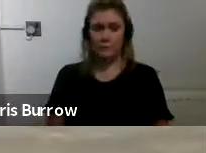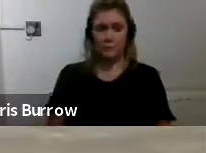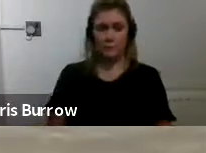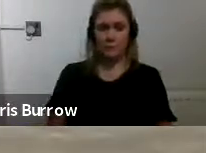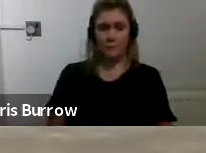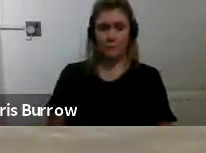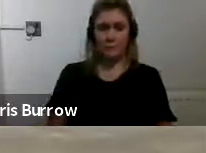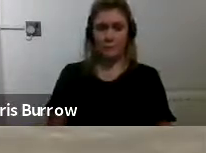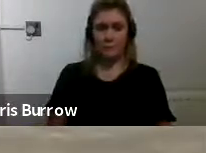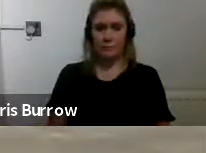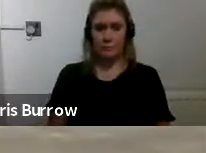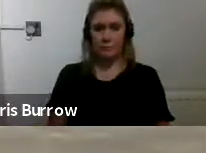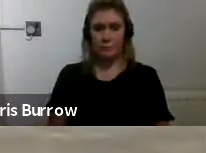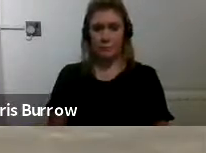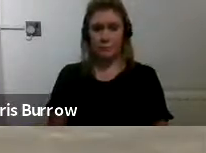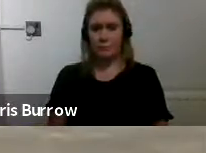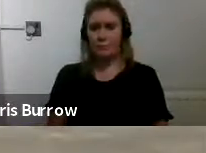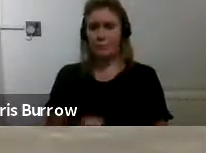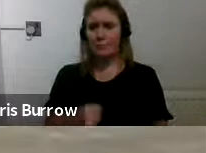I'm so sad.